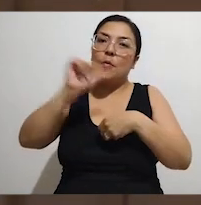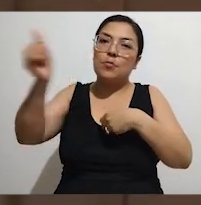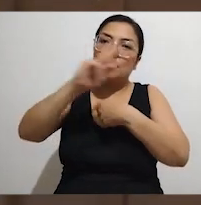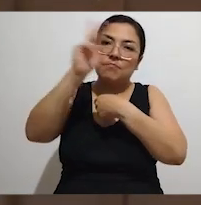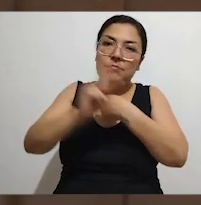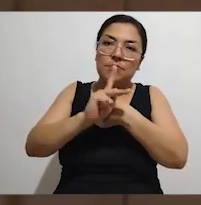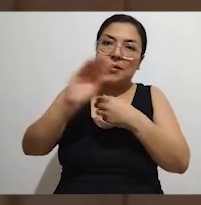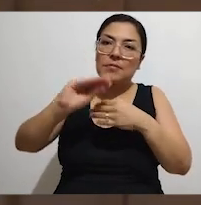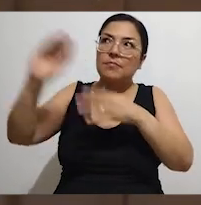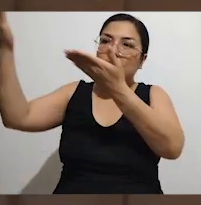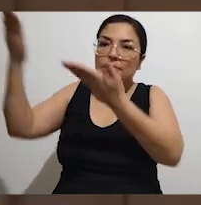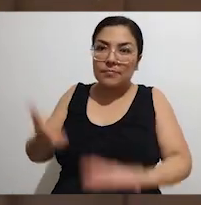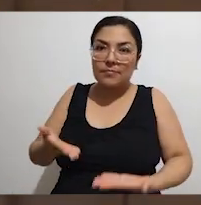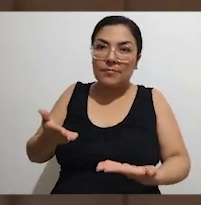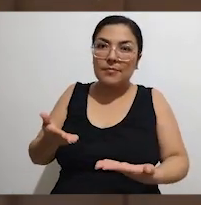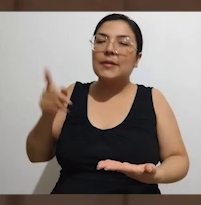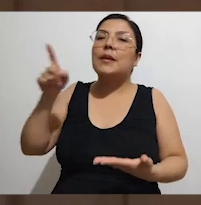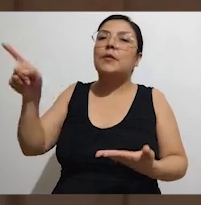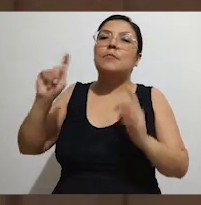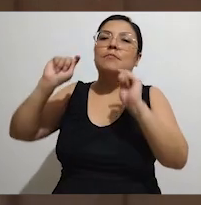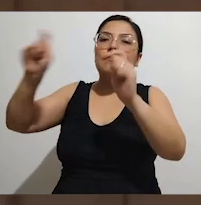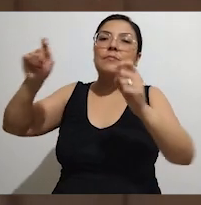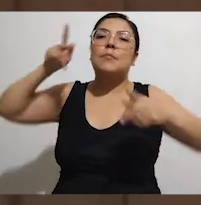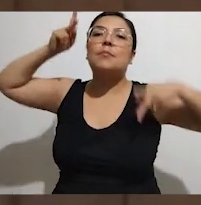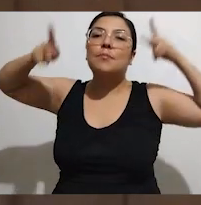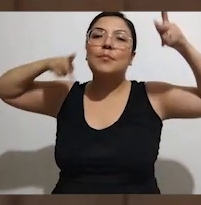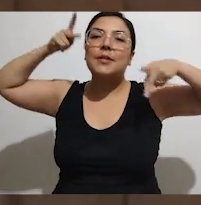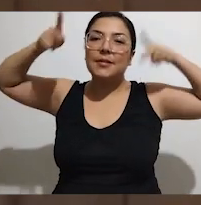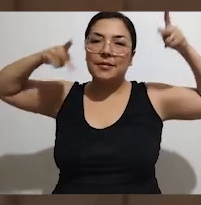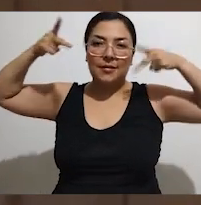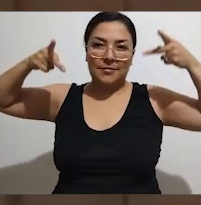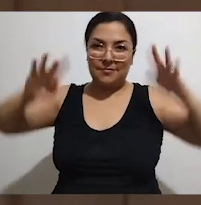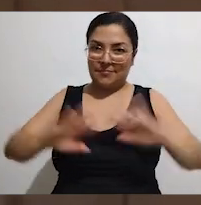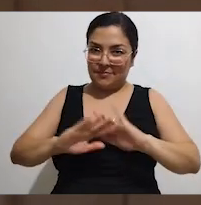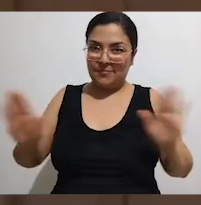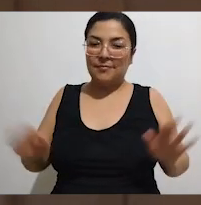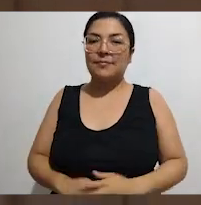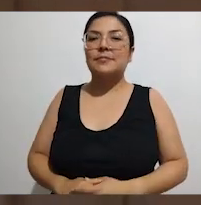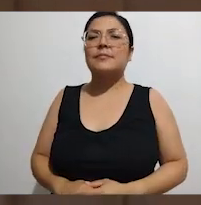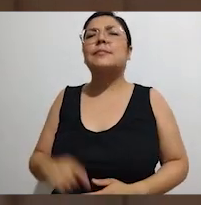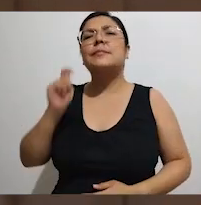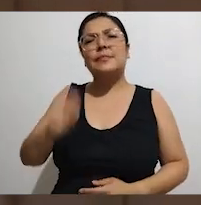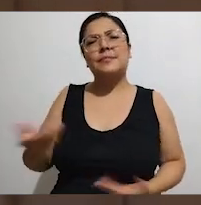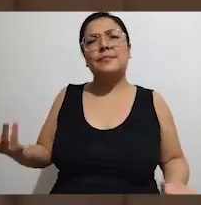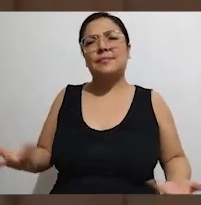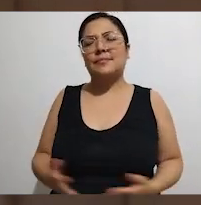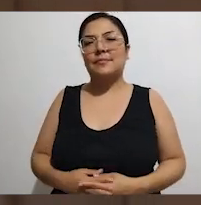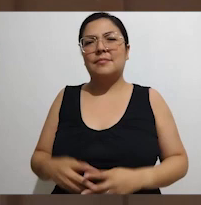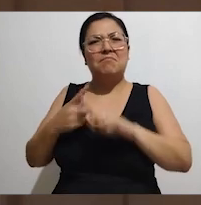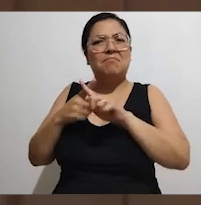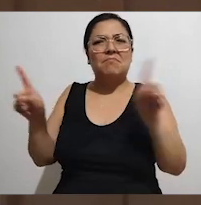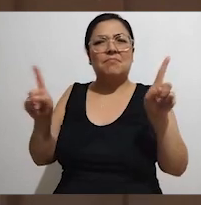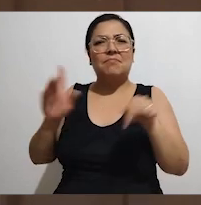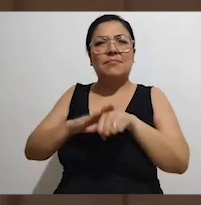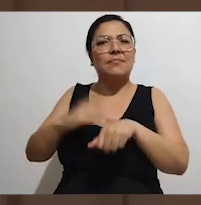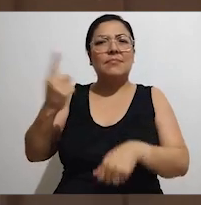diferente que se denomina visitantes extranjeros. ¿Cuáles son las diferencias? Básicamente tal vez tengan más o menos